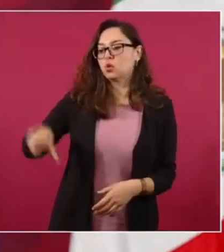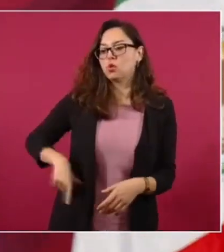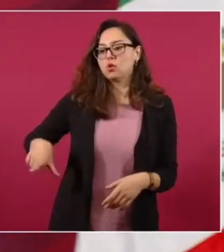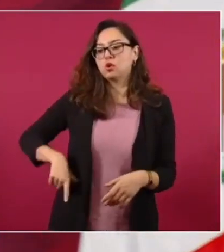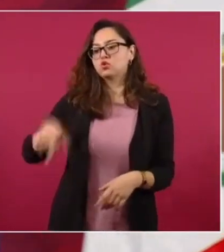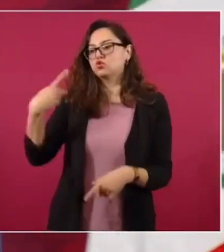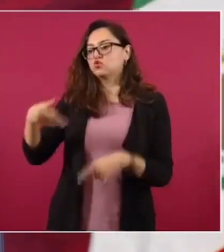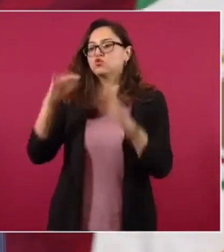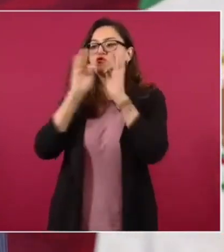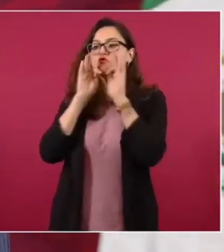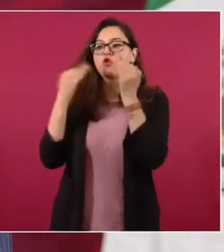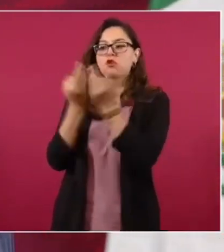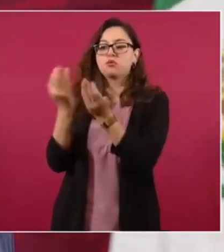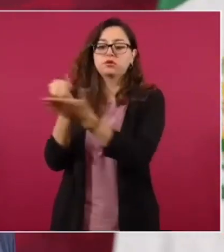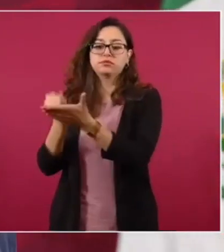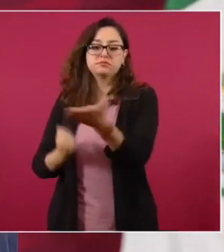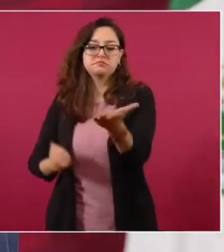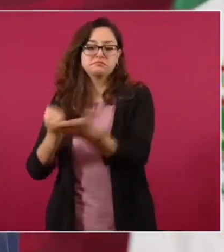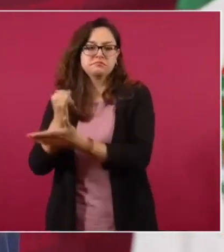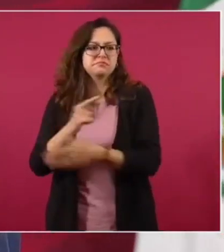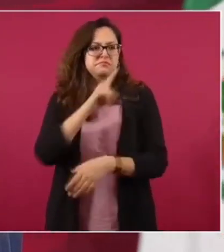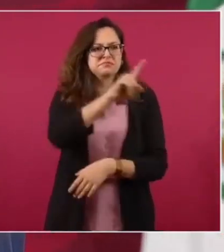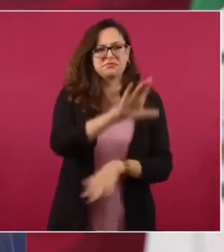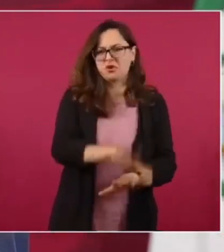¿Por qué afectar a su pueblo?